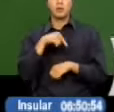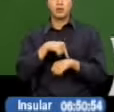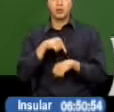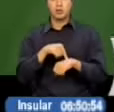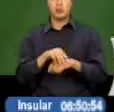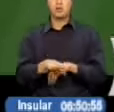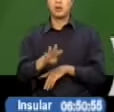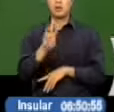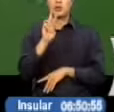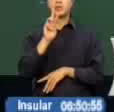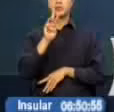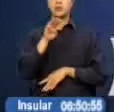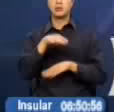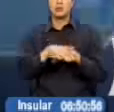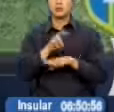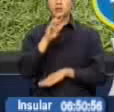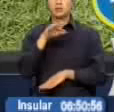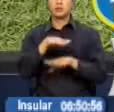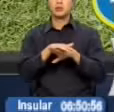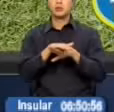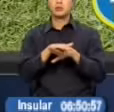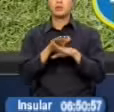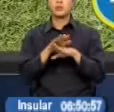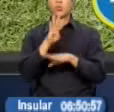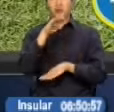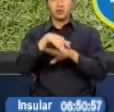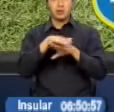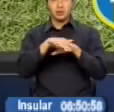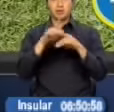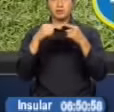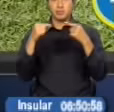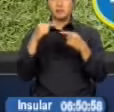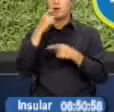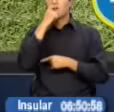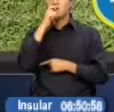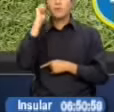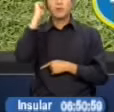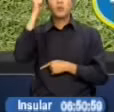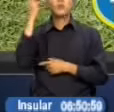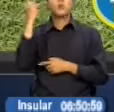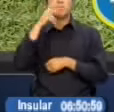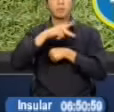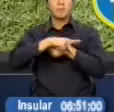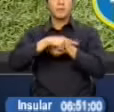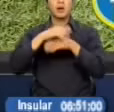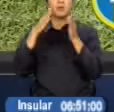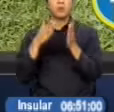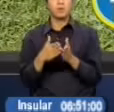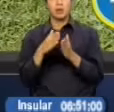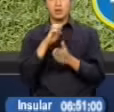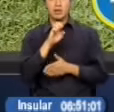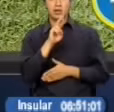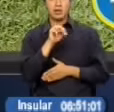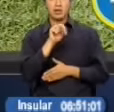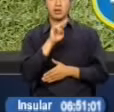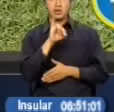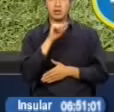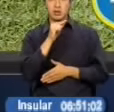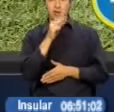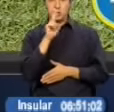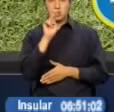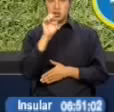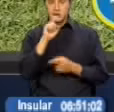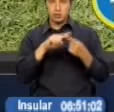16 horas en quito tendrá terna de árbitros de nacionalidad paraguaya enrique cáceres será el central